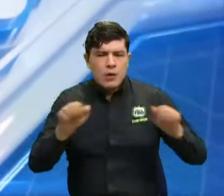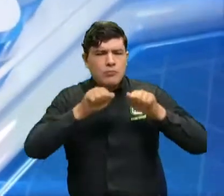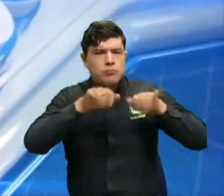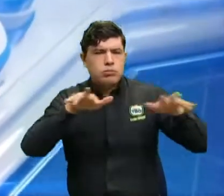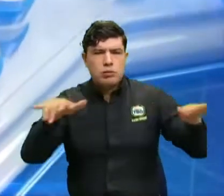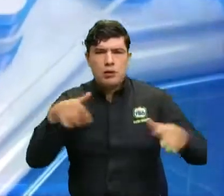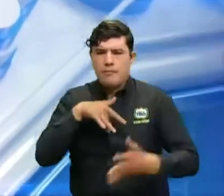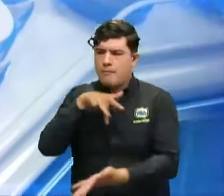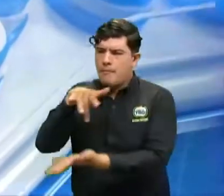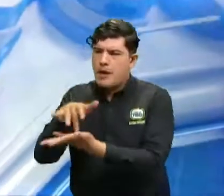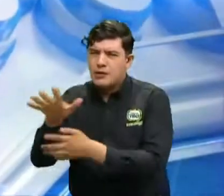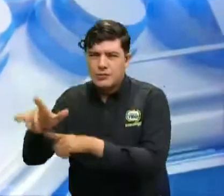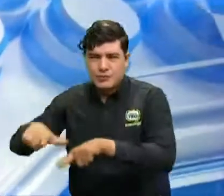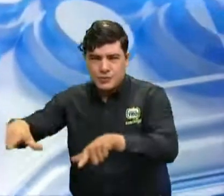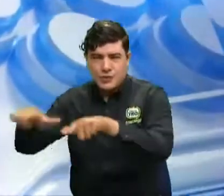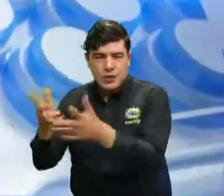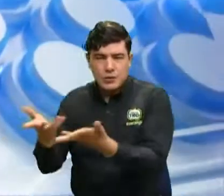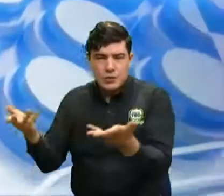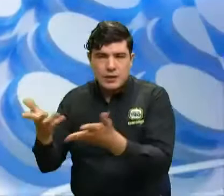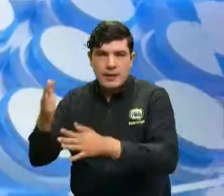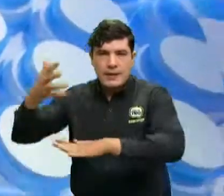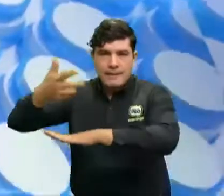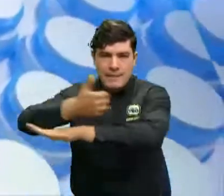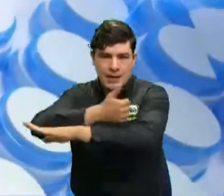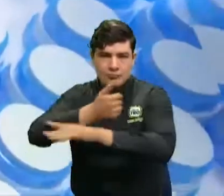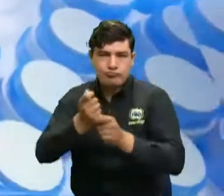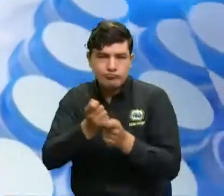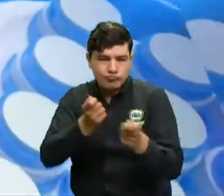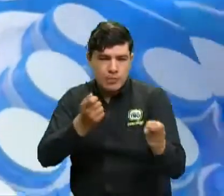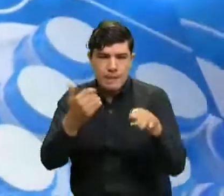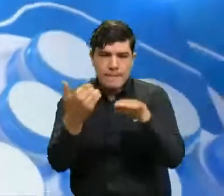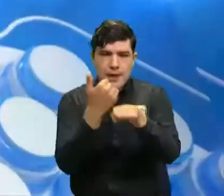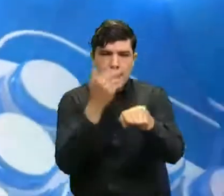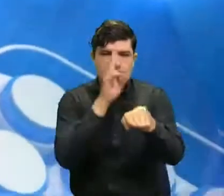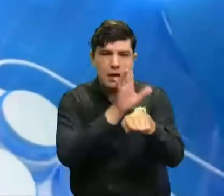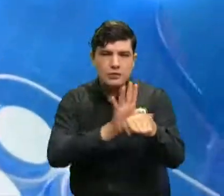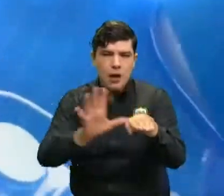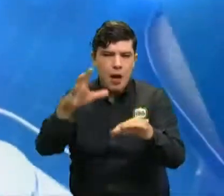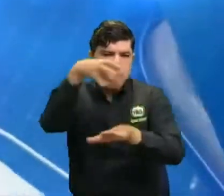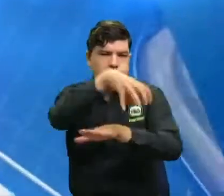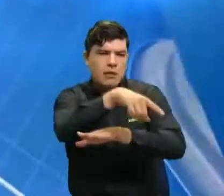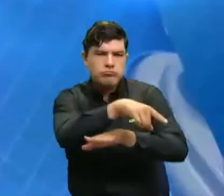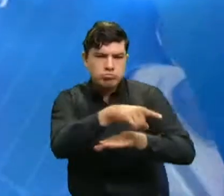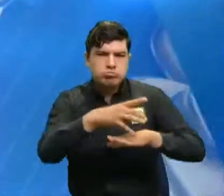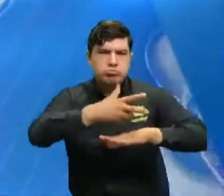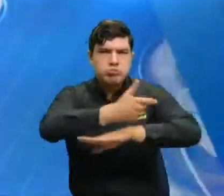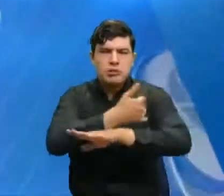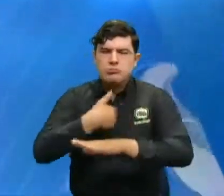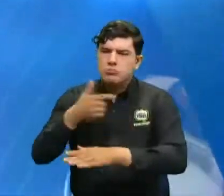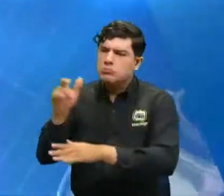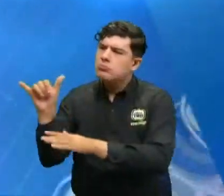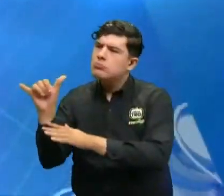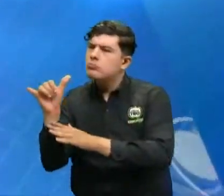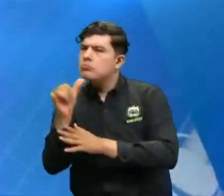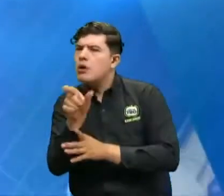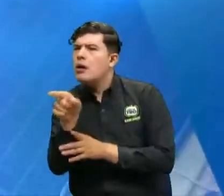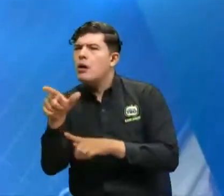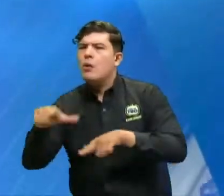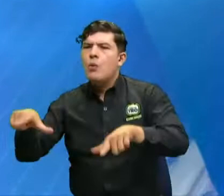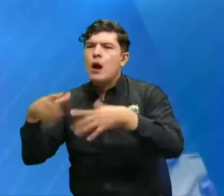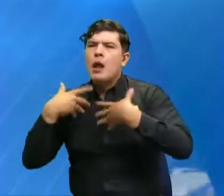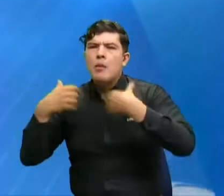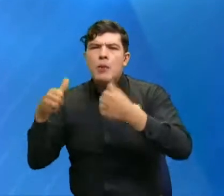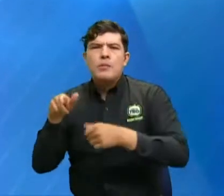fue hasta este bar ubicado a un costado de la vía nacional en lebrija para denunciar que su propietario estaba violando el toque de que de la ley seca que